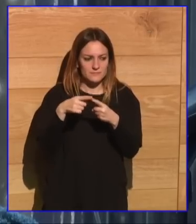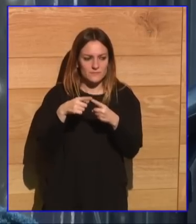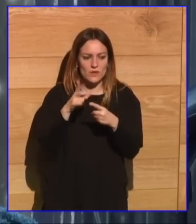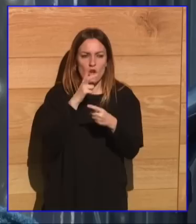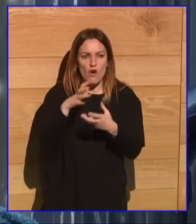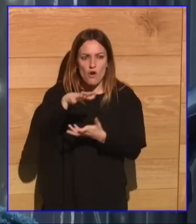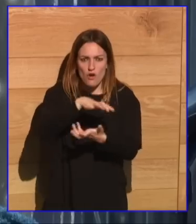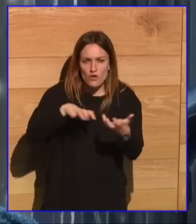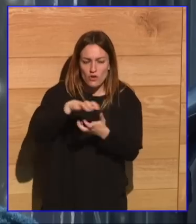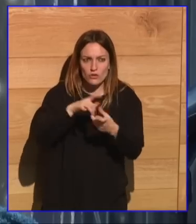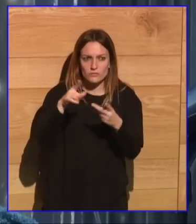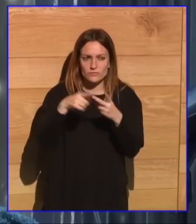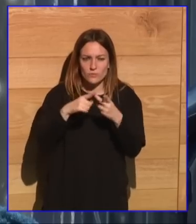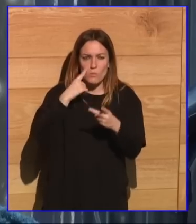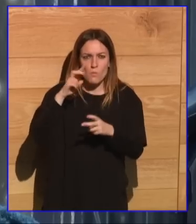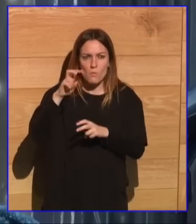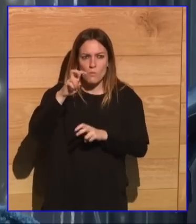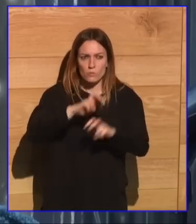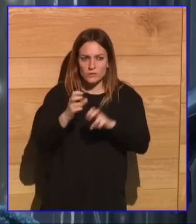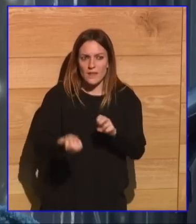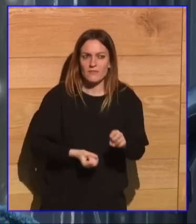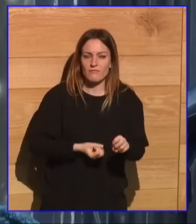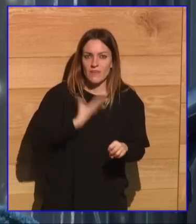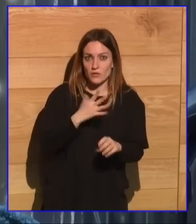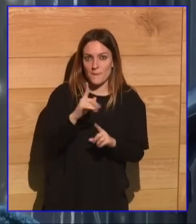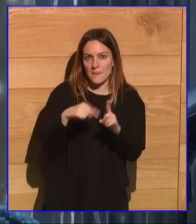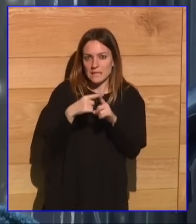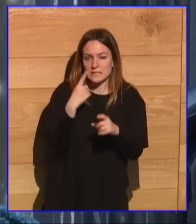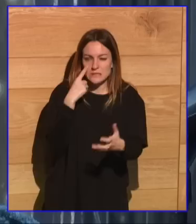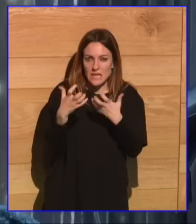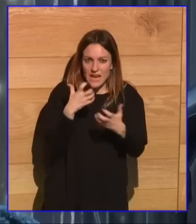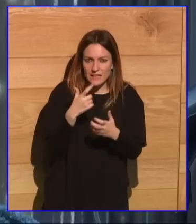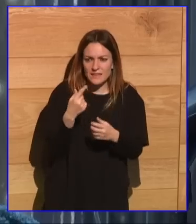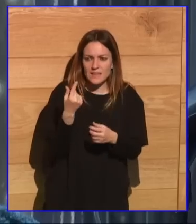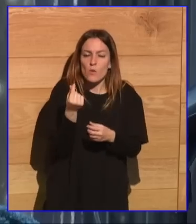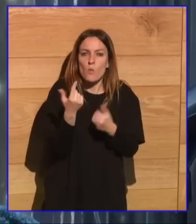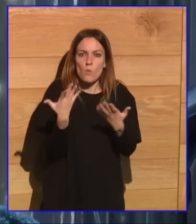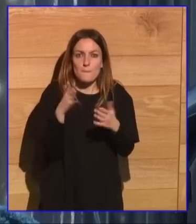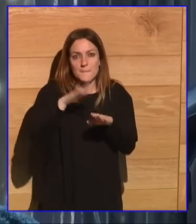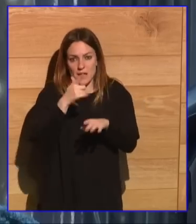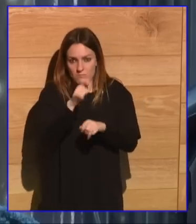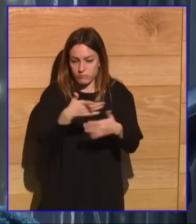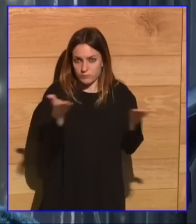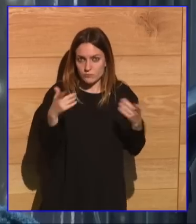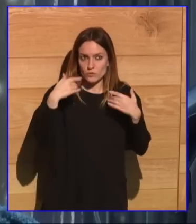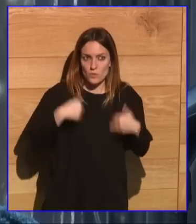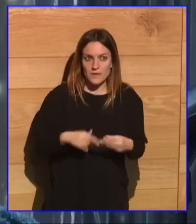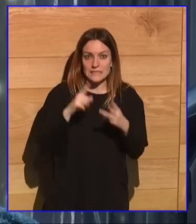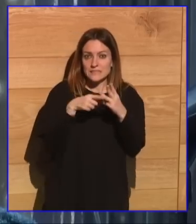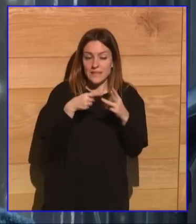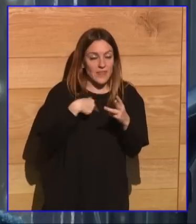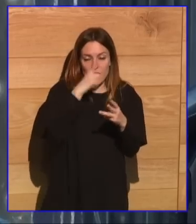Otra es la búsqueda del talento y del coste que tiene el arte para el ser humano. Y la tercera no me